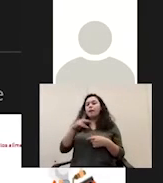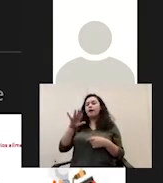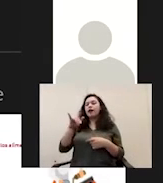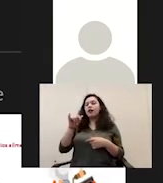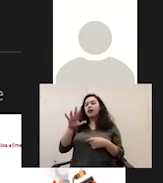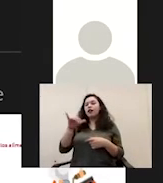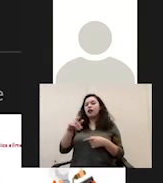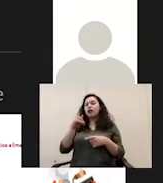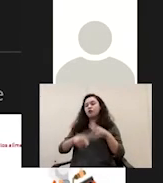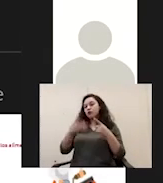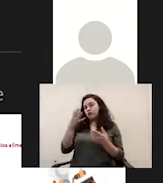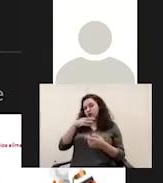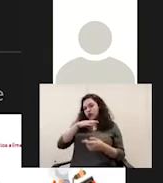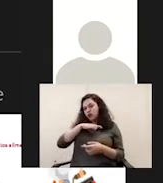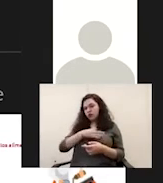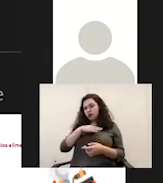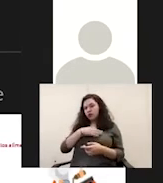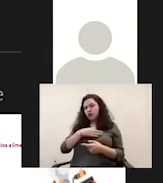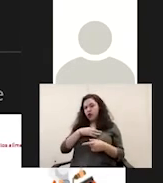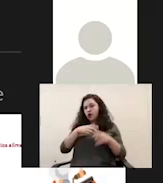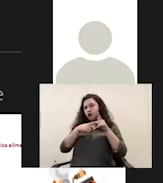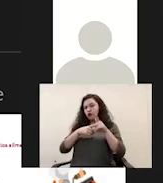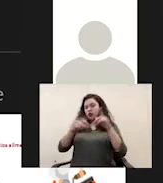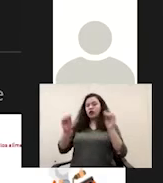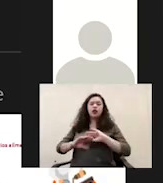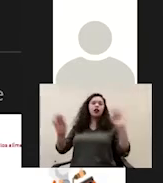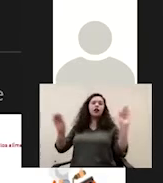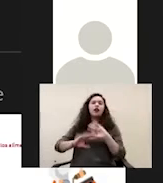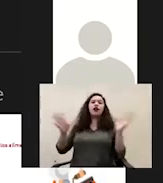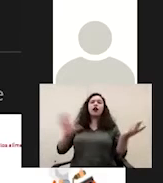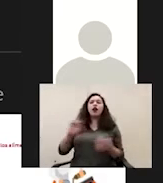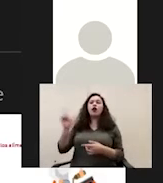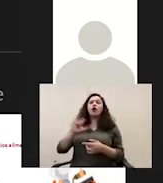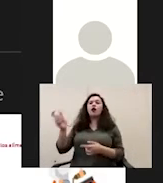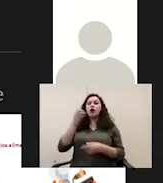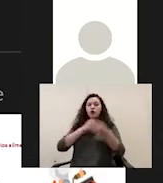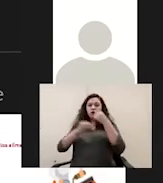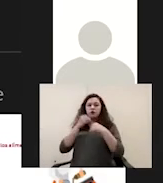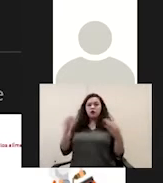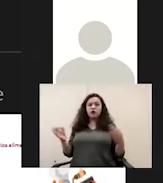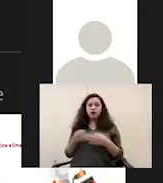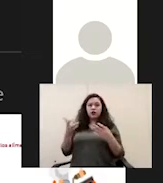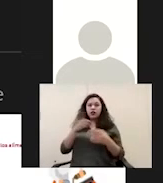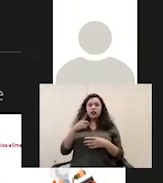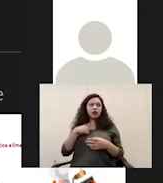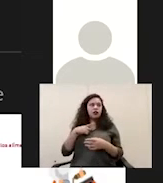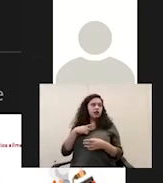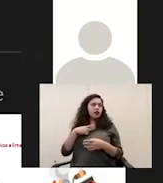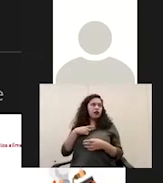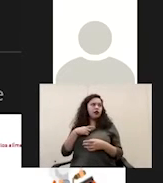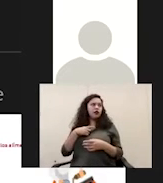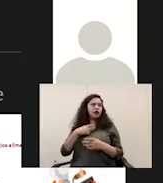temperatura constante y obviamente cuando se trate de alimentos refrigerados, pues tendrán que estar a menos 7 grados